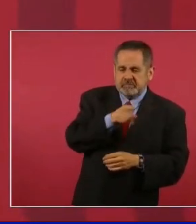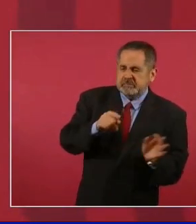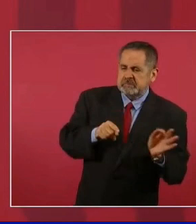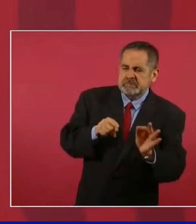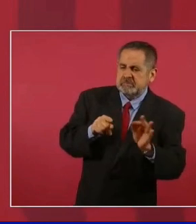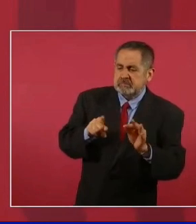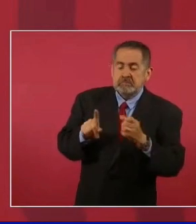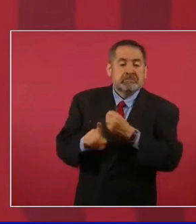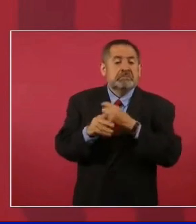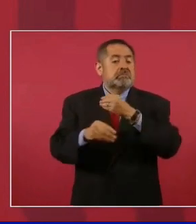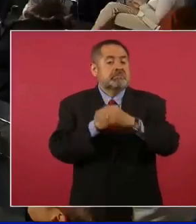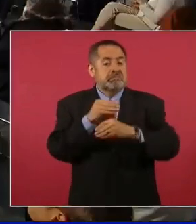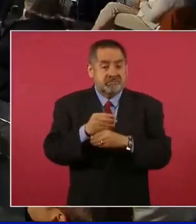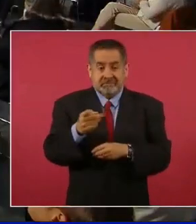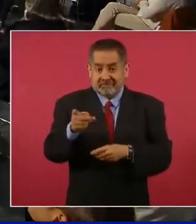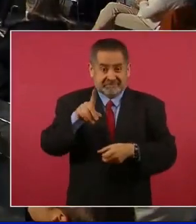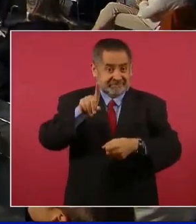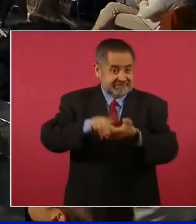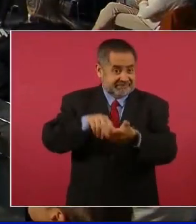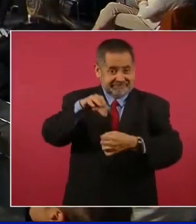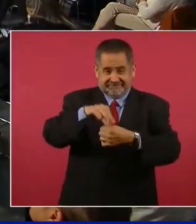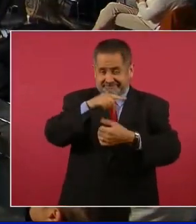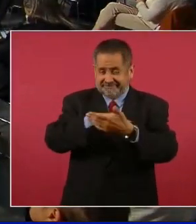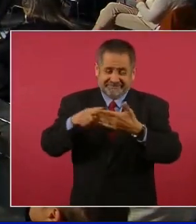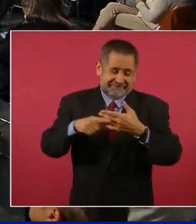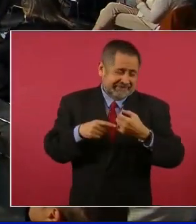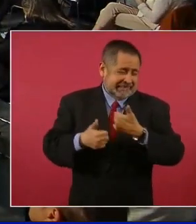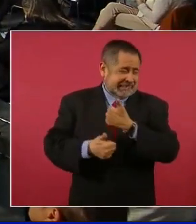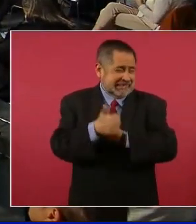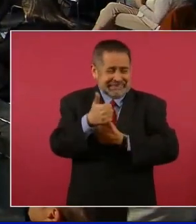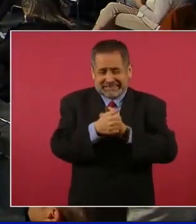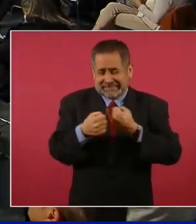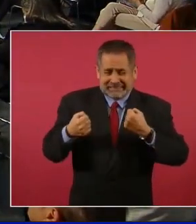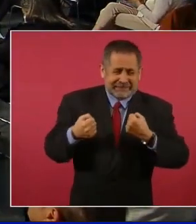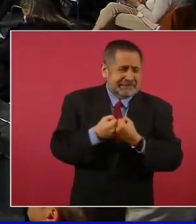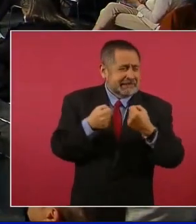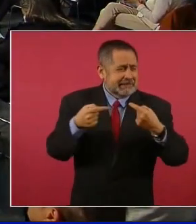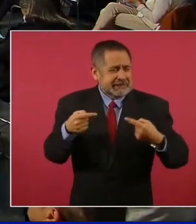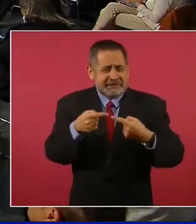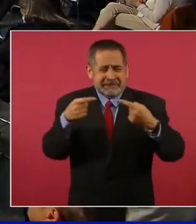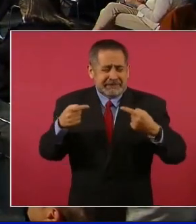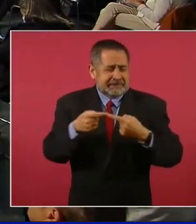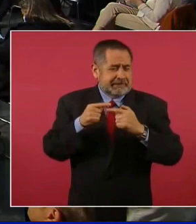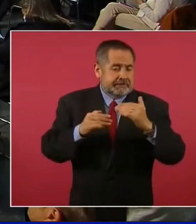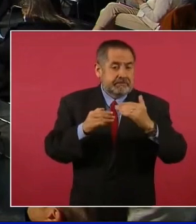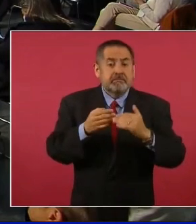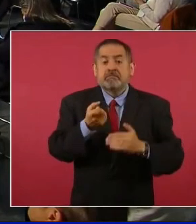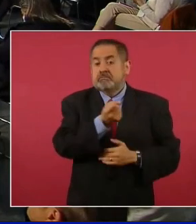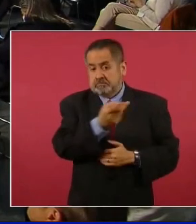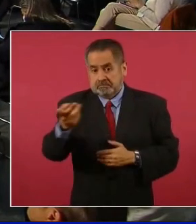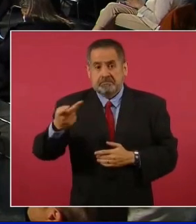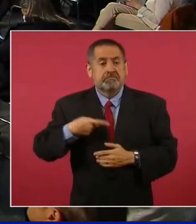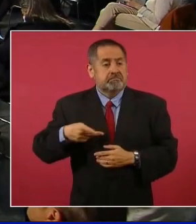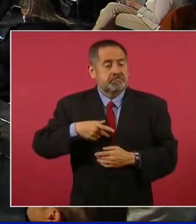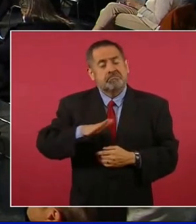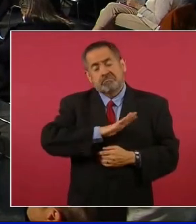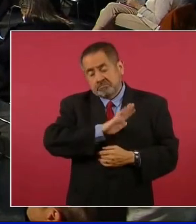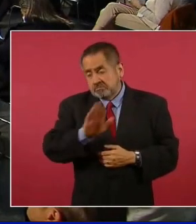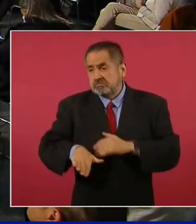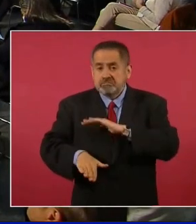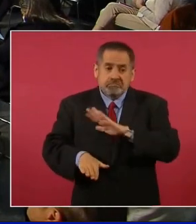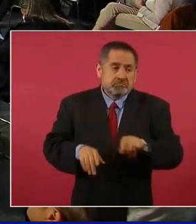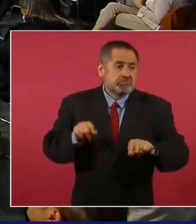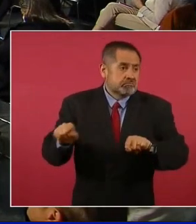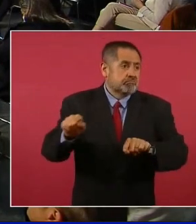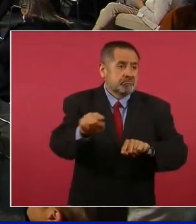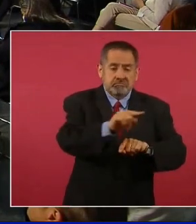y hubieron elecciones muy competidas y hubieron muertos.